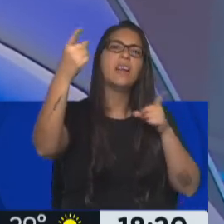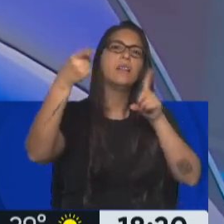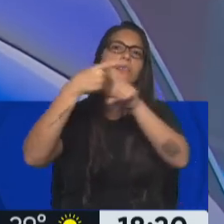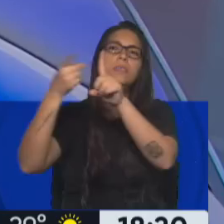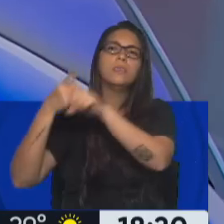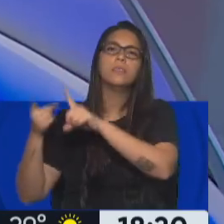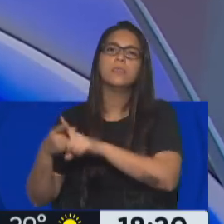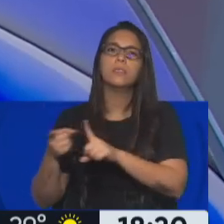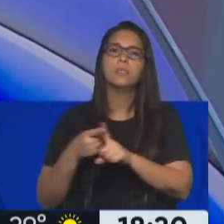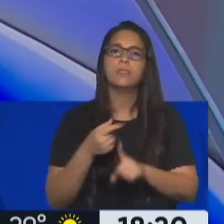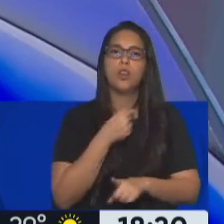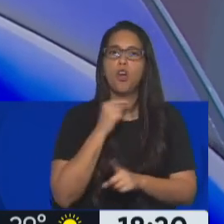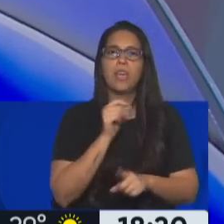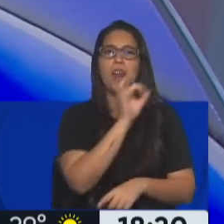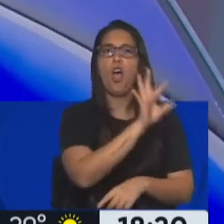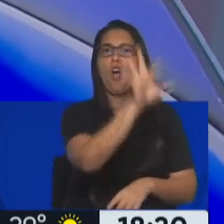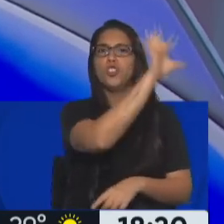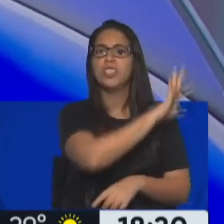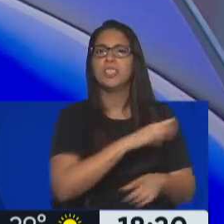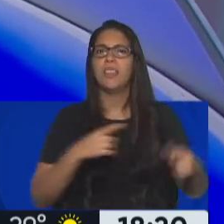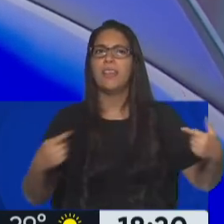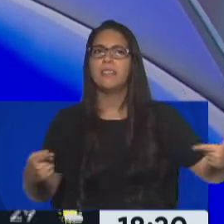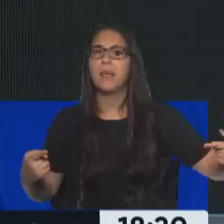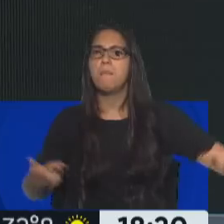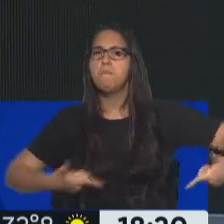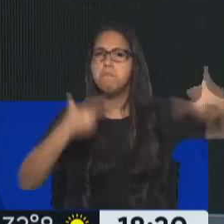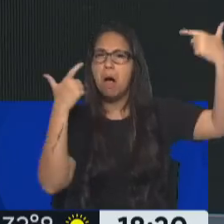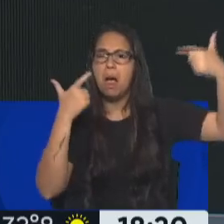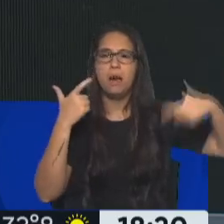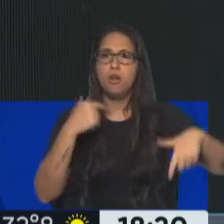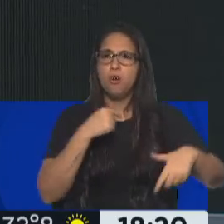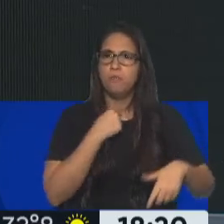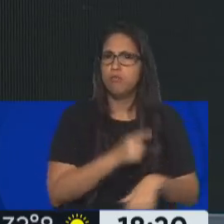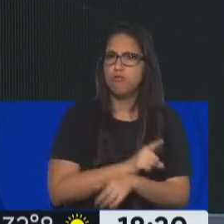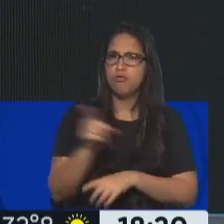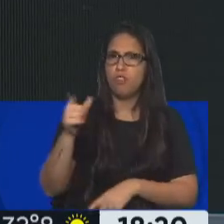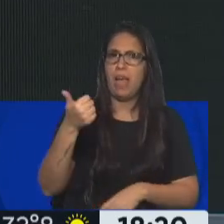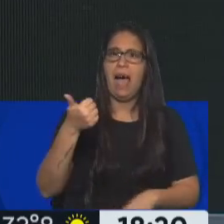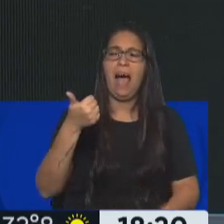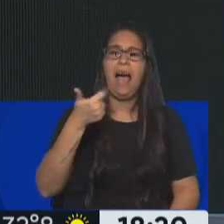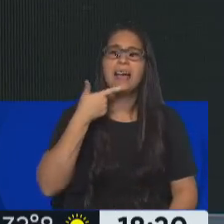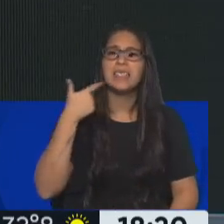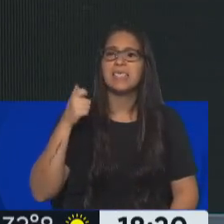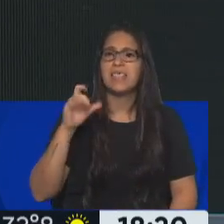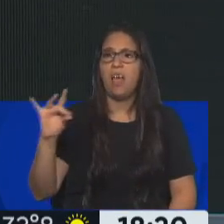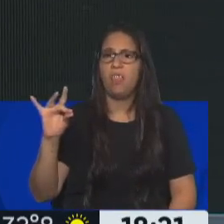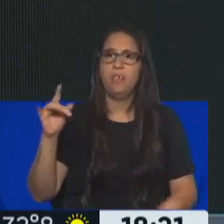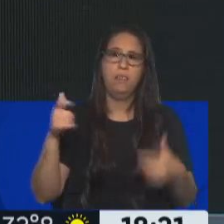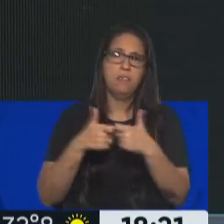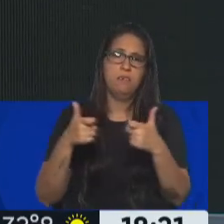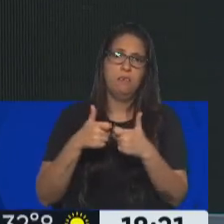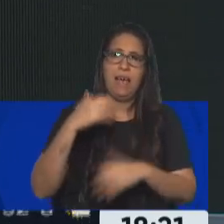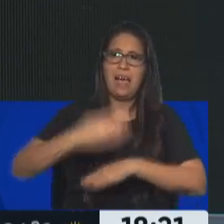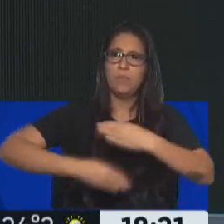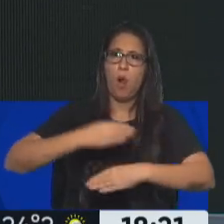de Occidente, y en cambio seguir enfatizando contra quiénes luchó. Bien. Contra Bashar al-Assad y contra los aliados de Bashar al-Assad,